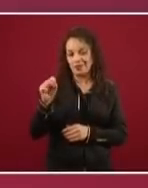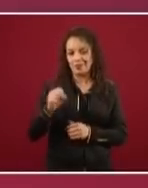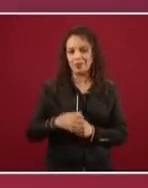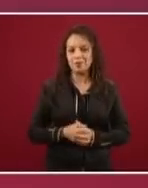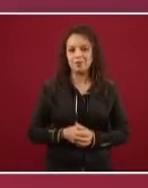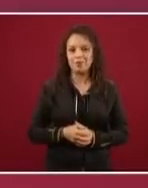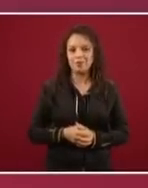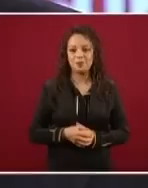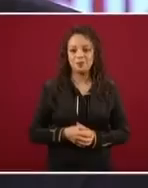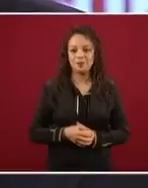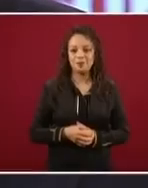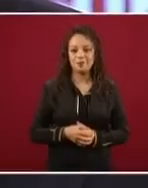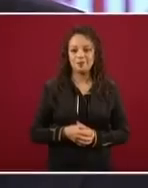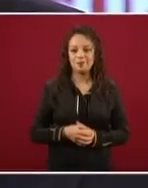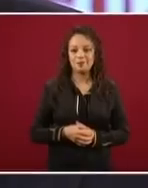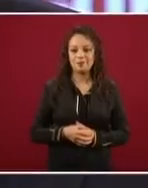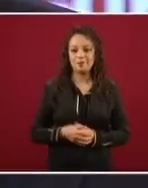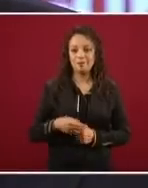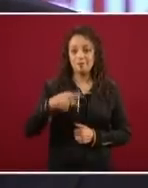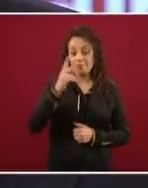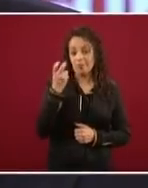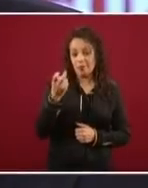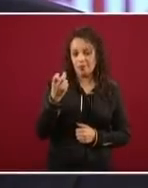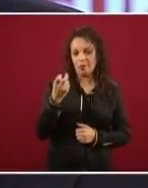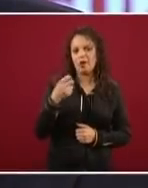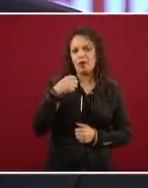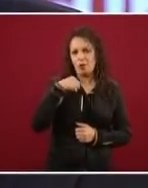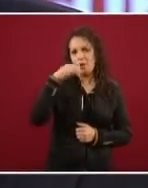pero yo prefiero que haya bots